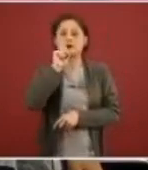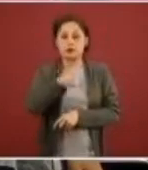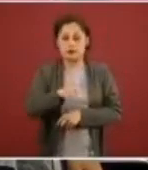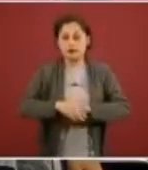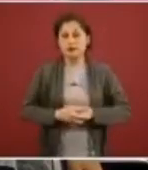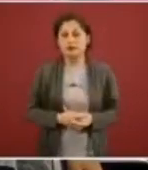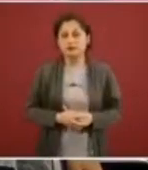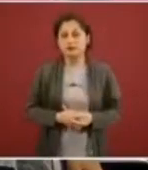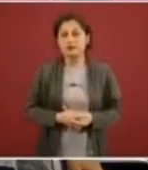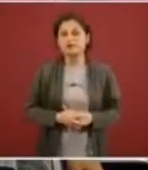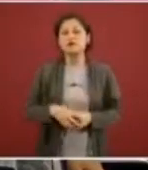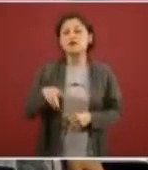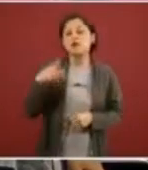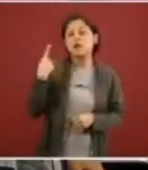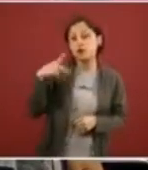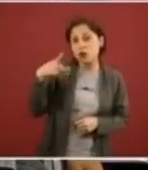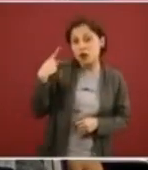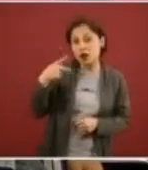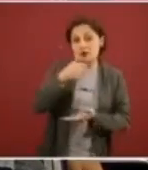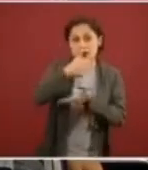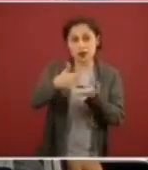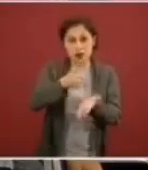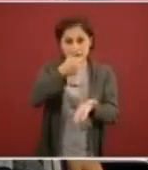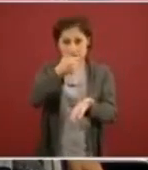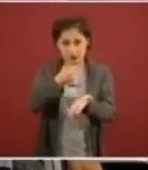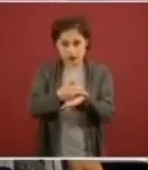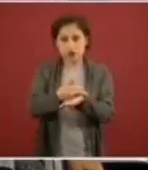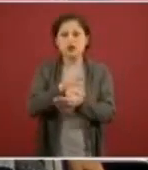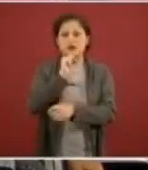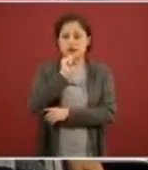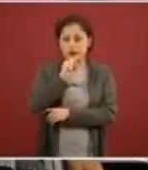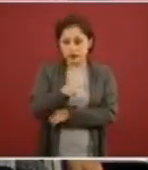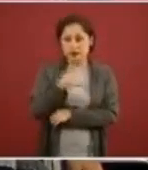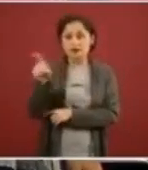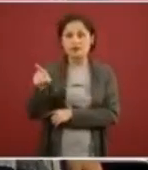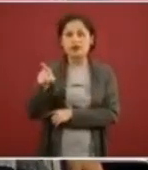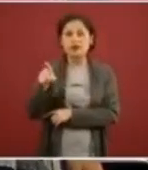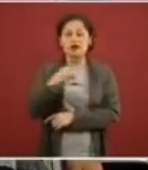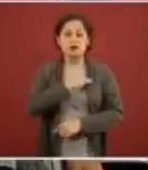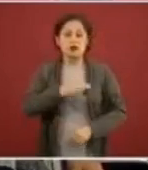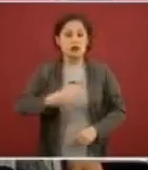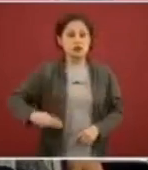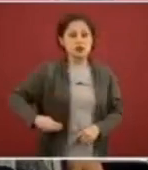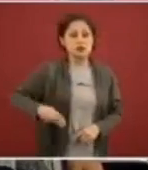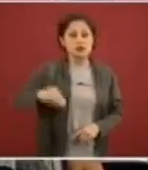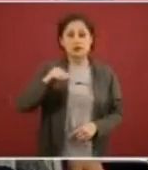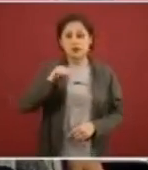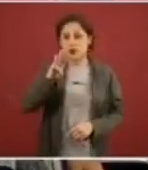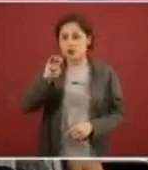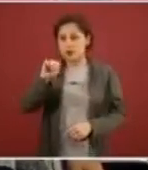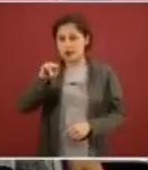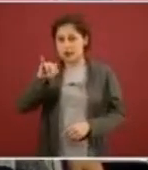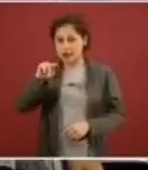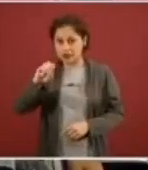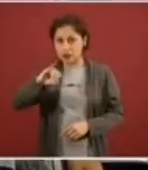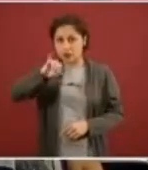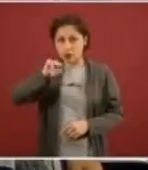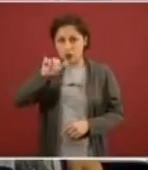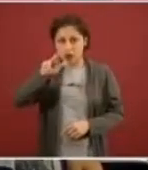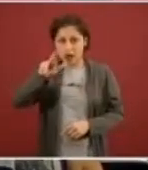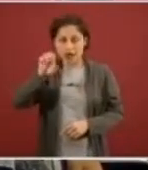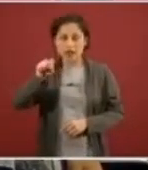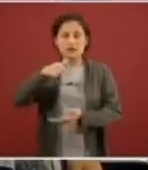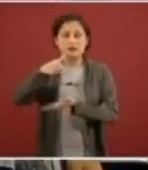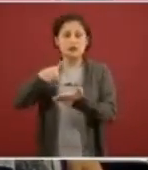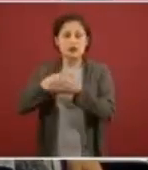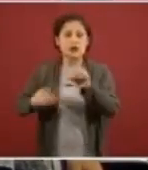caso de Puebla, la ciudad de Puebla de Los Ángeles, es el caso del municipio Benito Juárez, donde está Cancún, Quintana Roo,